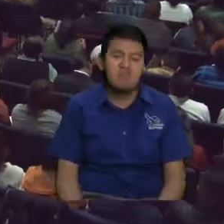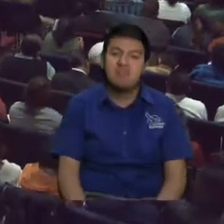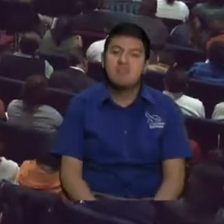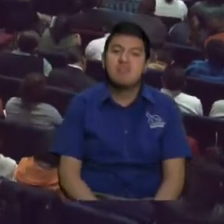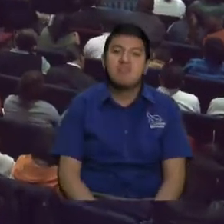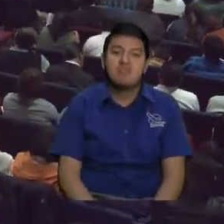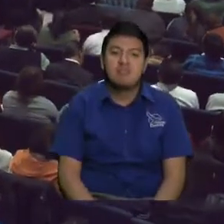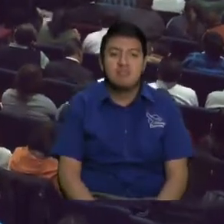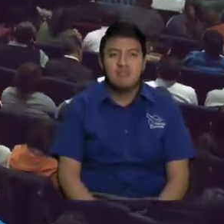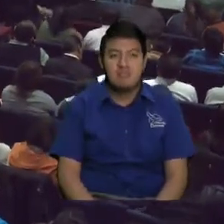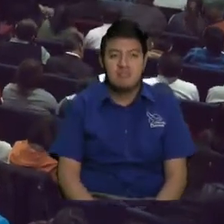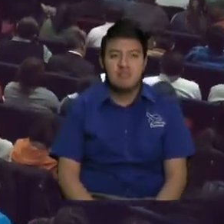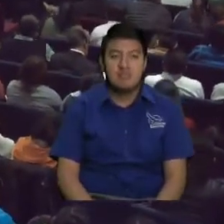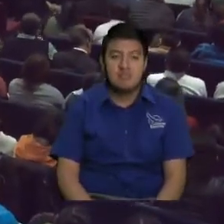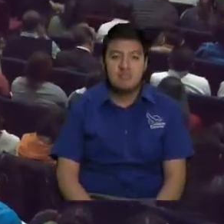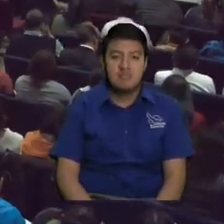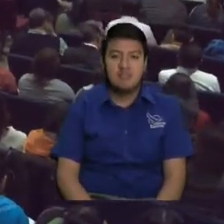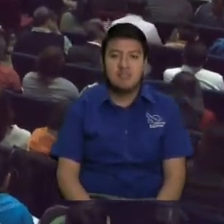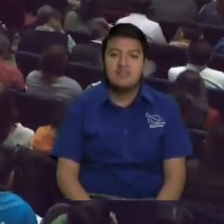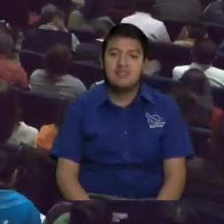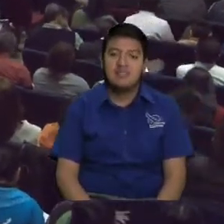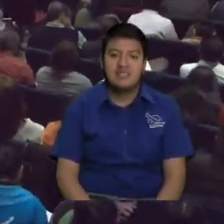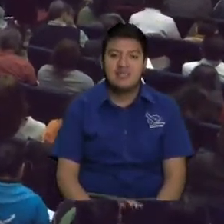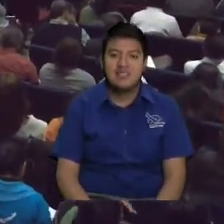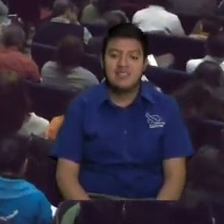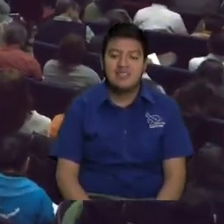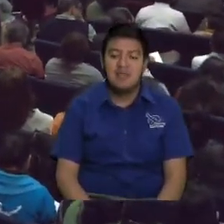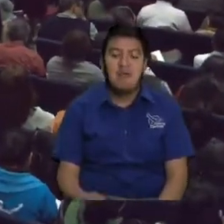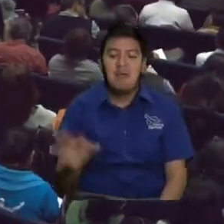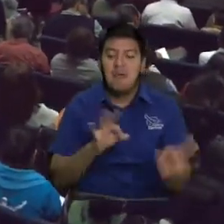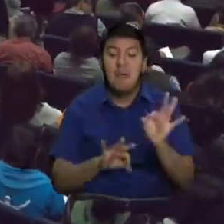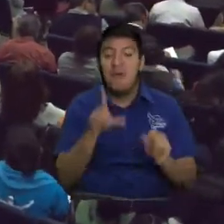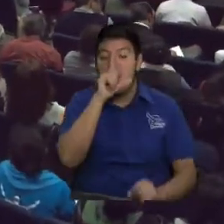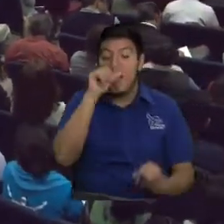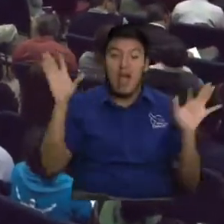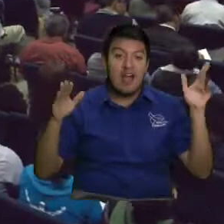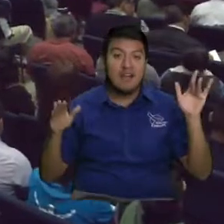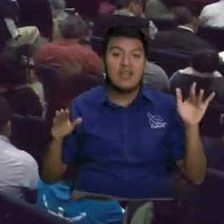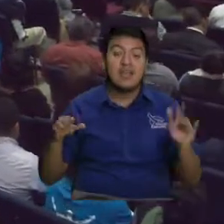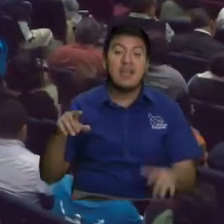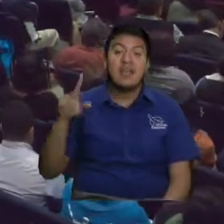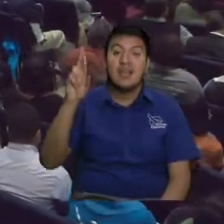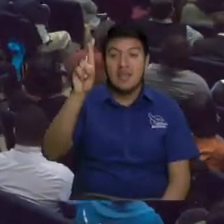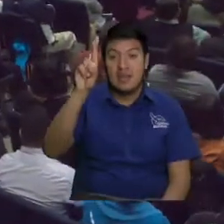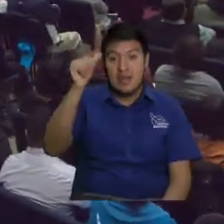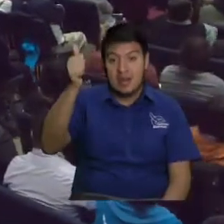ahí viene, esa es pura rapiña. Tener cuidado, esa es pura rapiña. ¿Usted qué entiende?